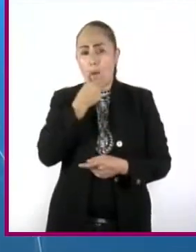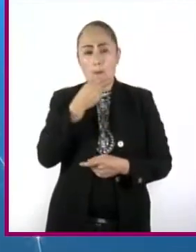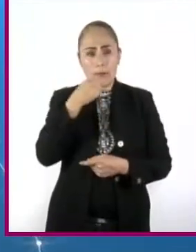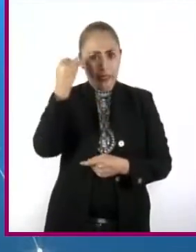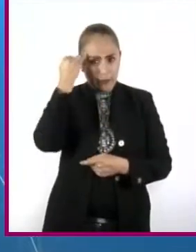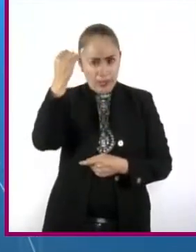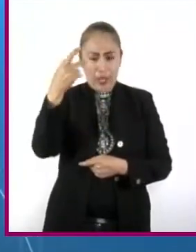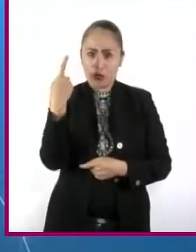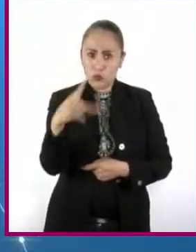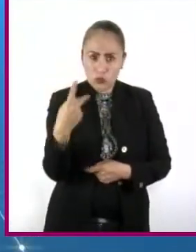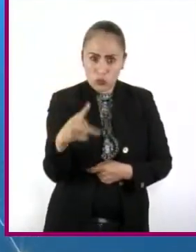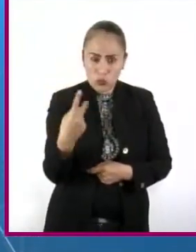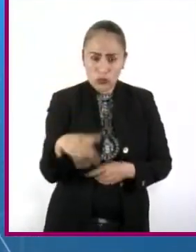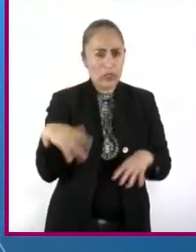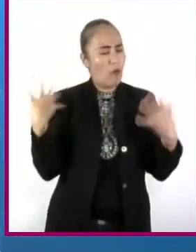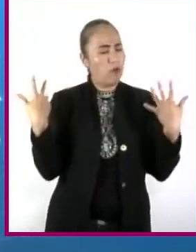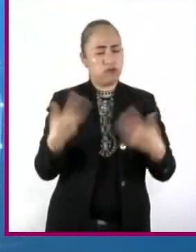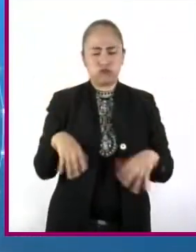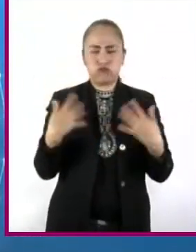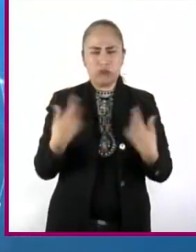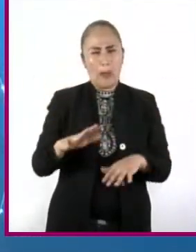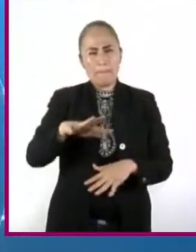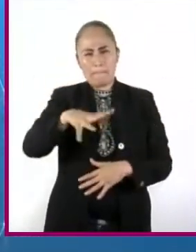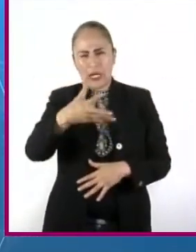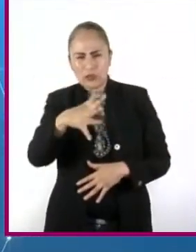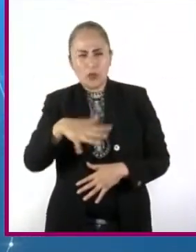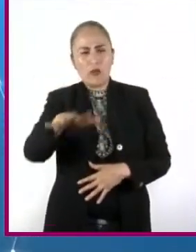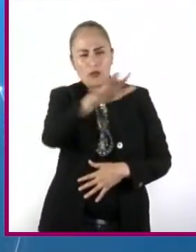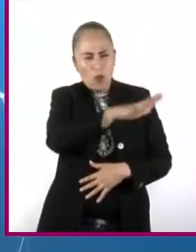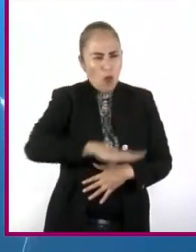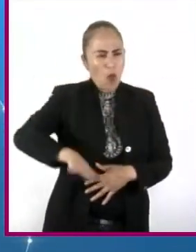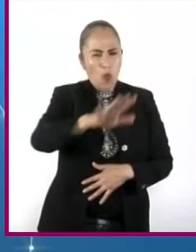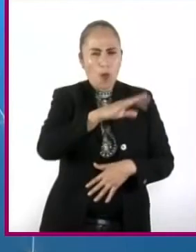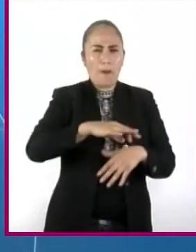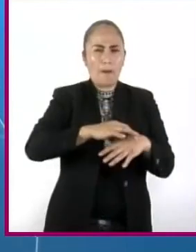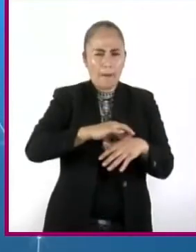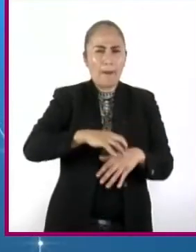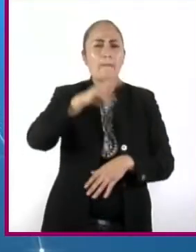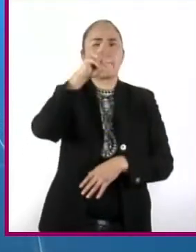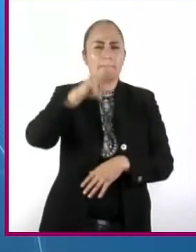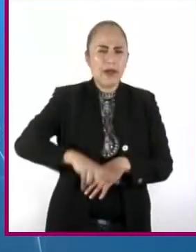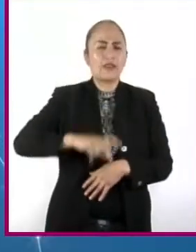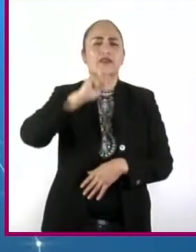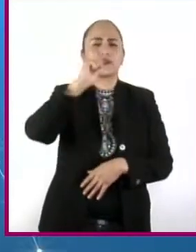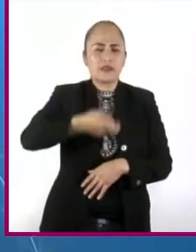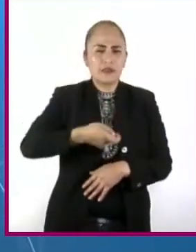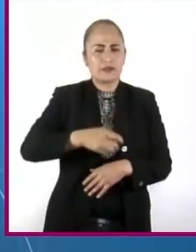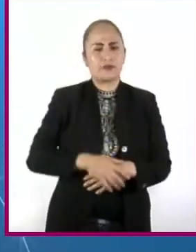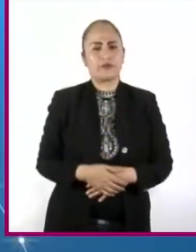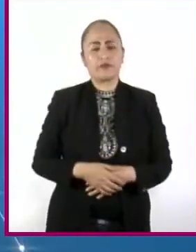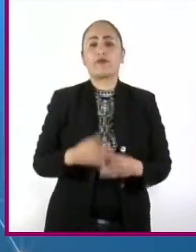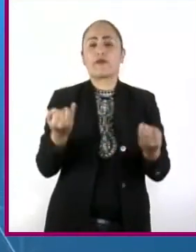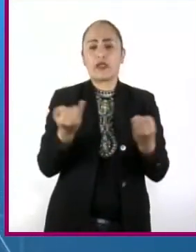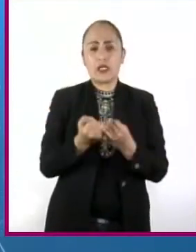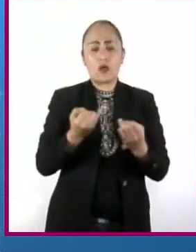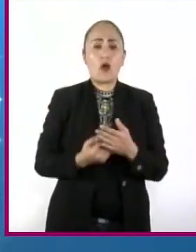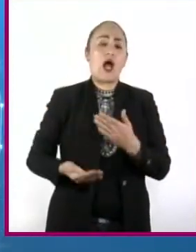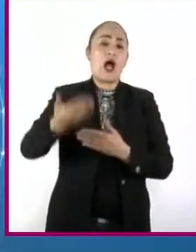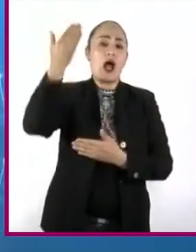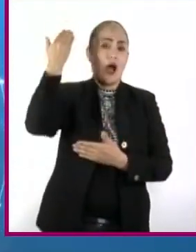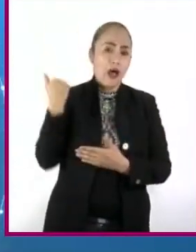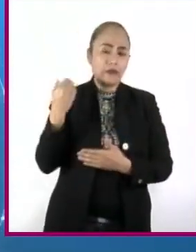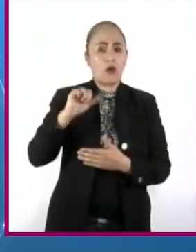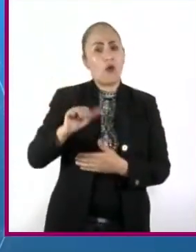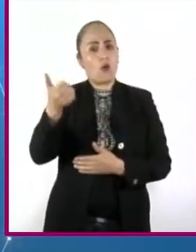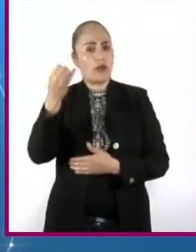tener una aproximación sistémica sobre la realidad. Surgió como una respuesta al poco alcance que tenían otras